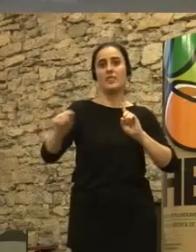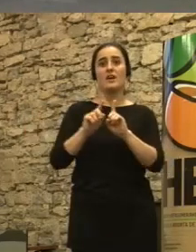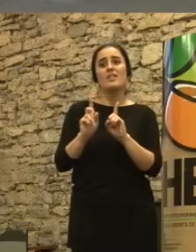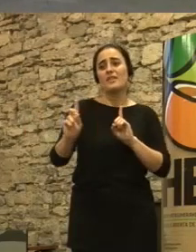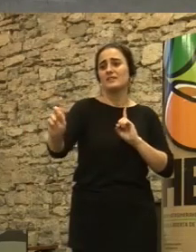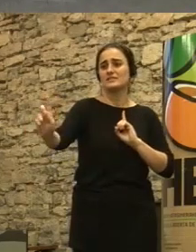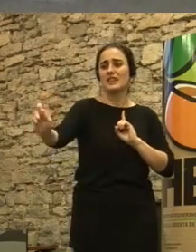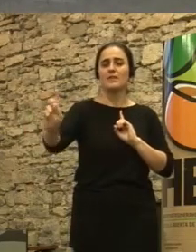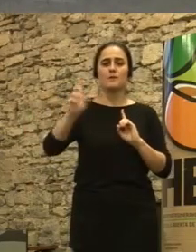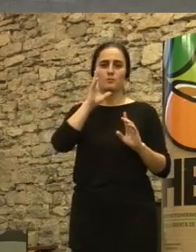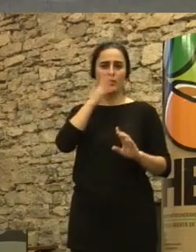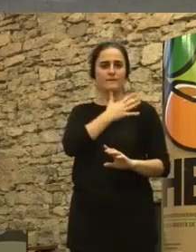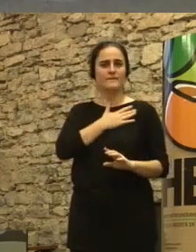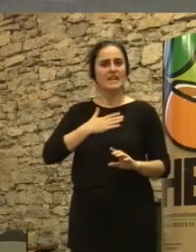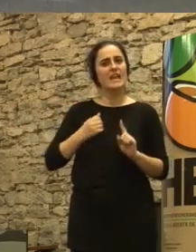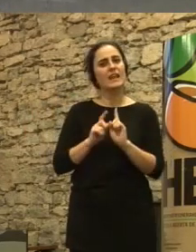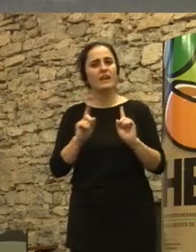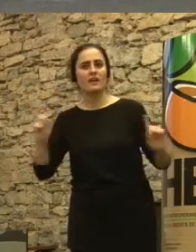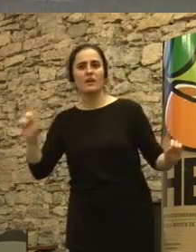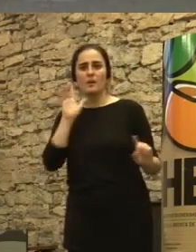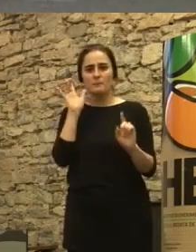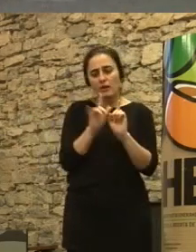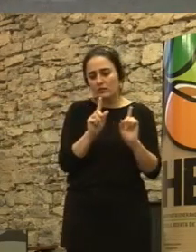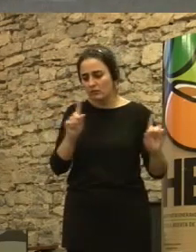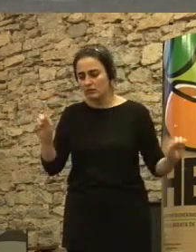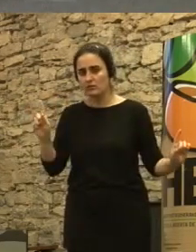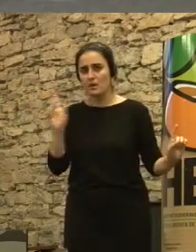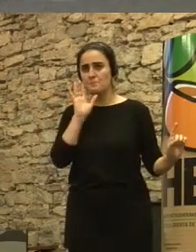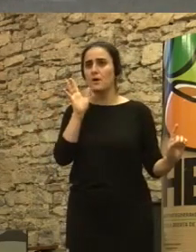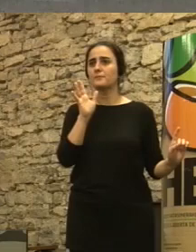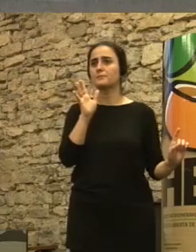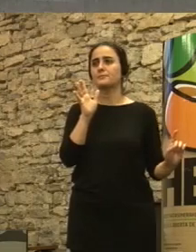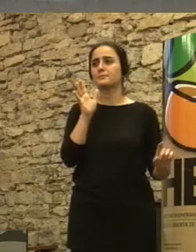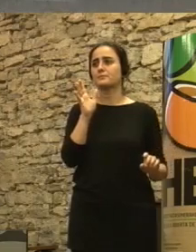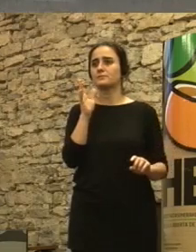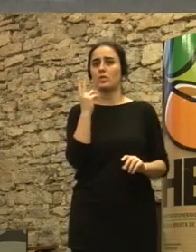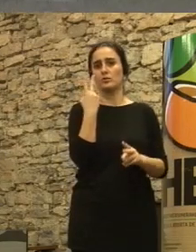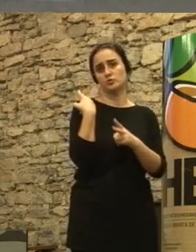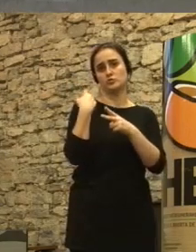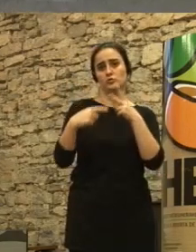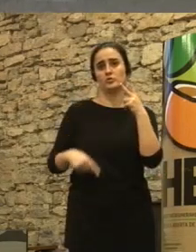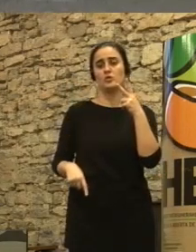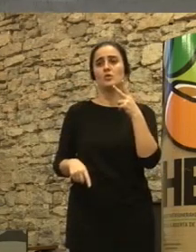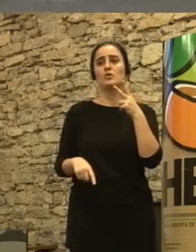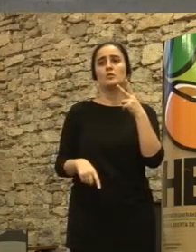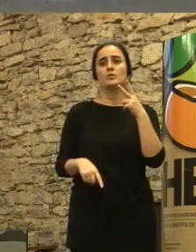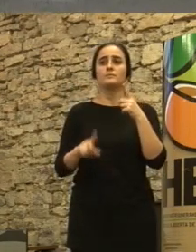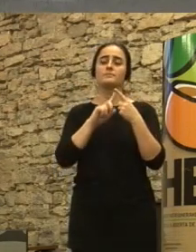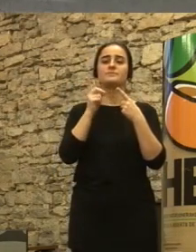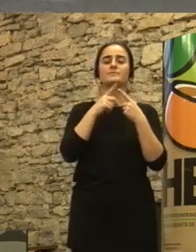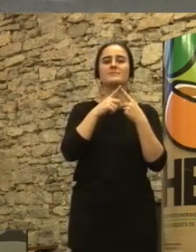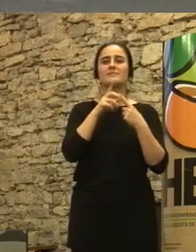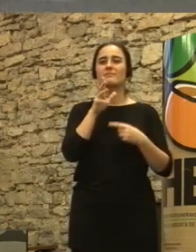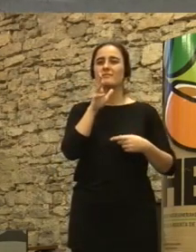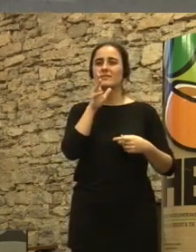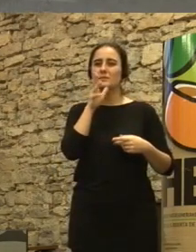de una manera consciente. ¿Por qué se distancia de una manera consciente? Se distancia por dos cosas. Primero, porque no